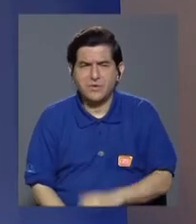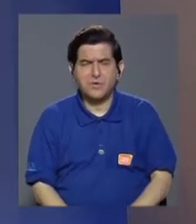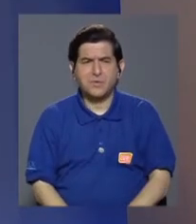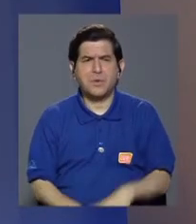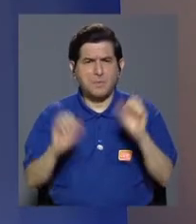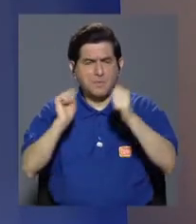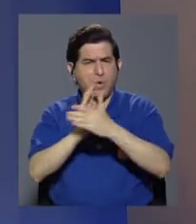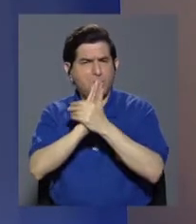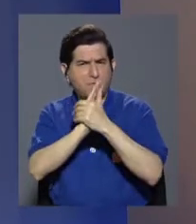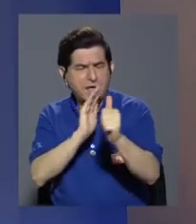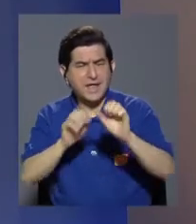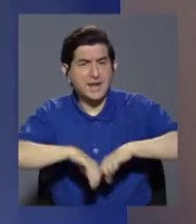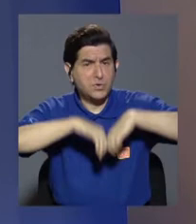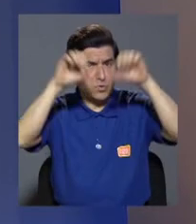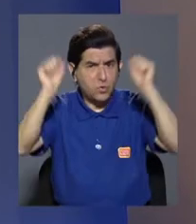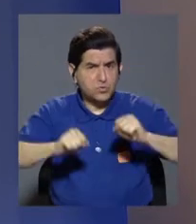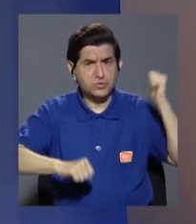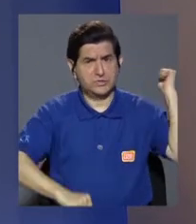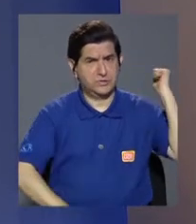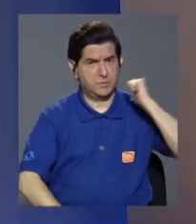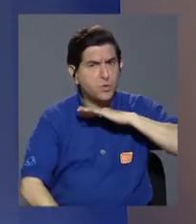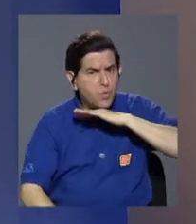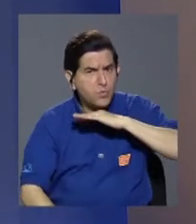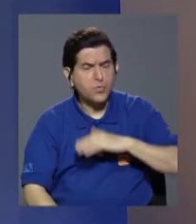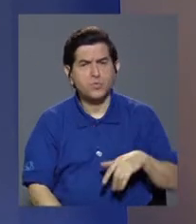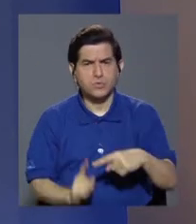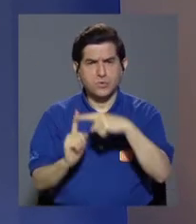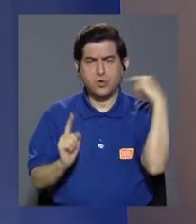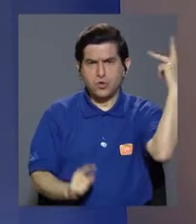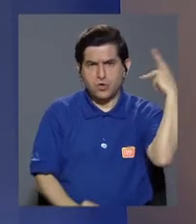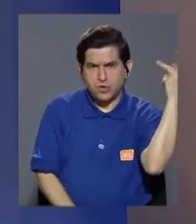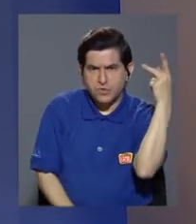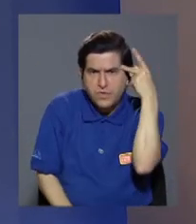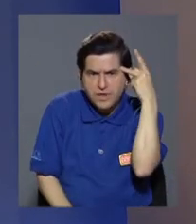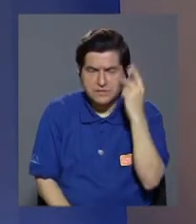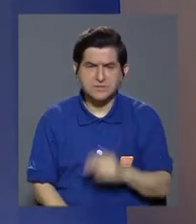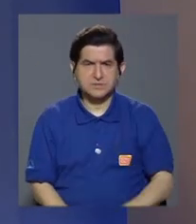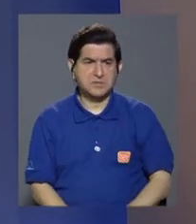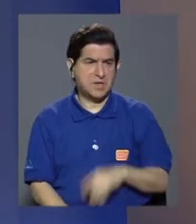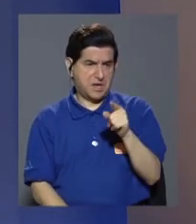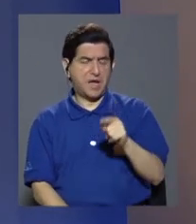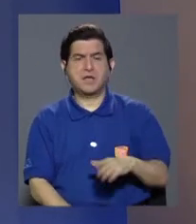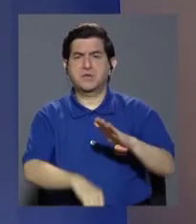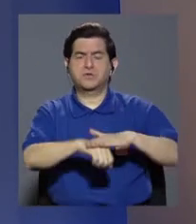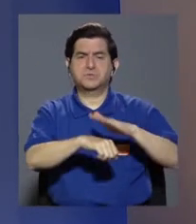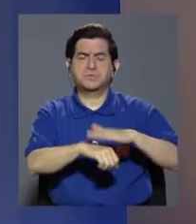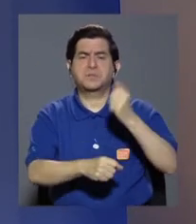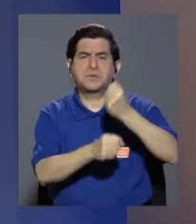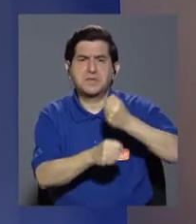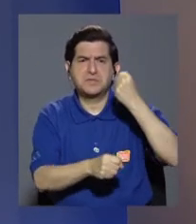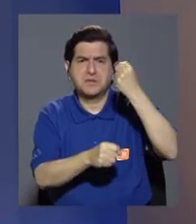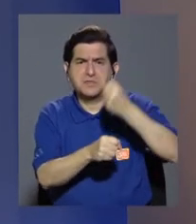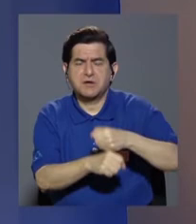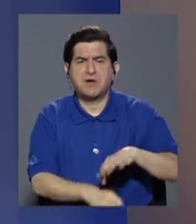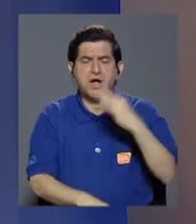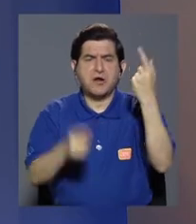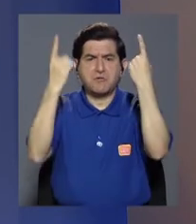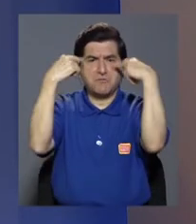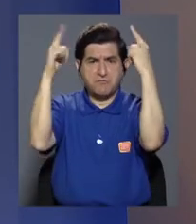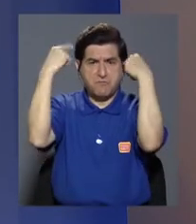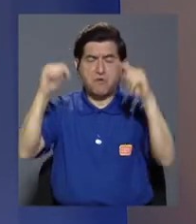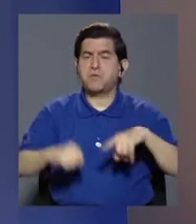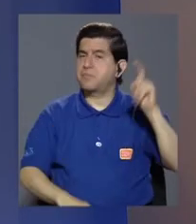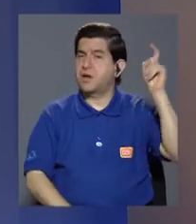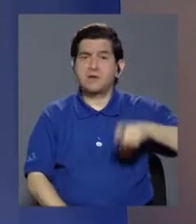potenciaron un todo un sistema de corrupción desde la política que los hacía operar de una manera muy eficiente